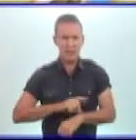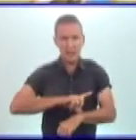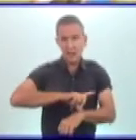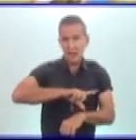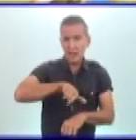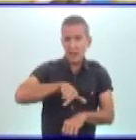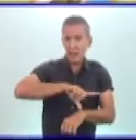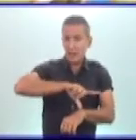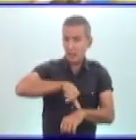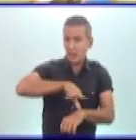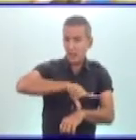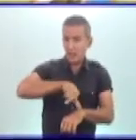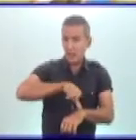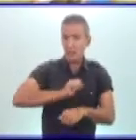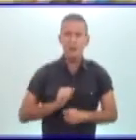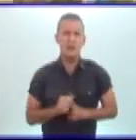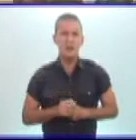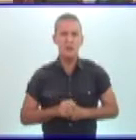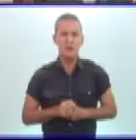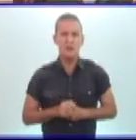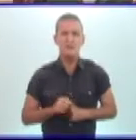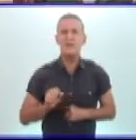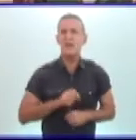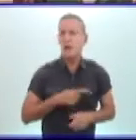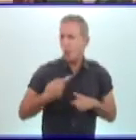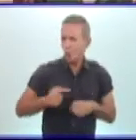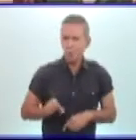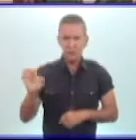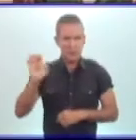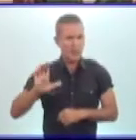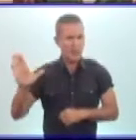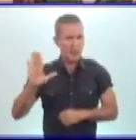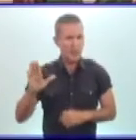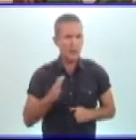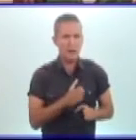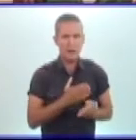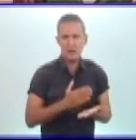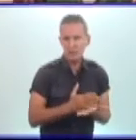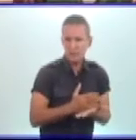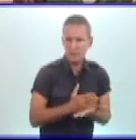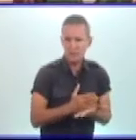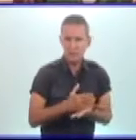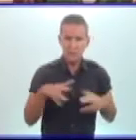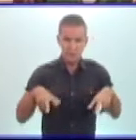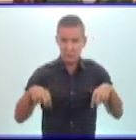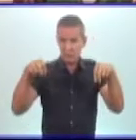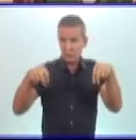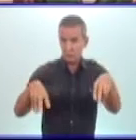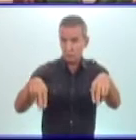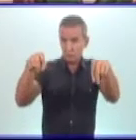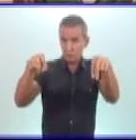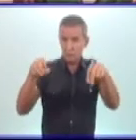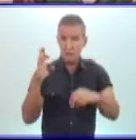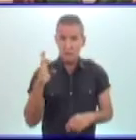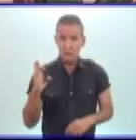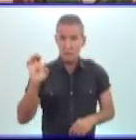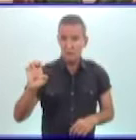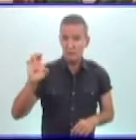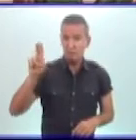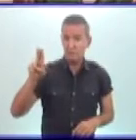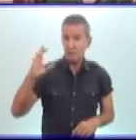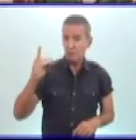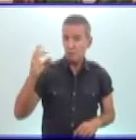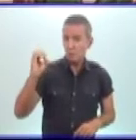pero nos acercamos también a la Europa medieval, aquella Europa de castillos, de feudos, de